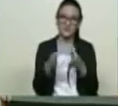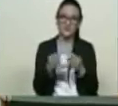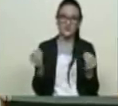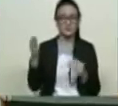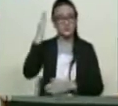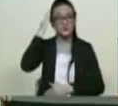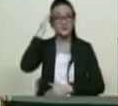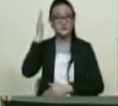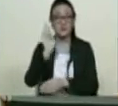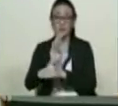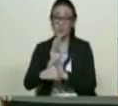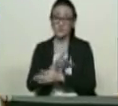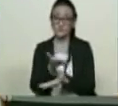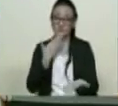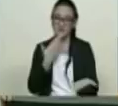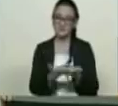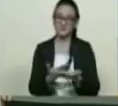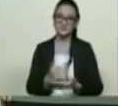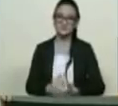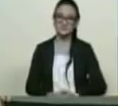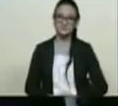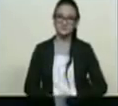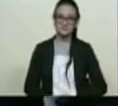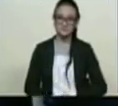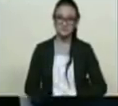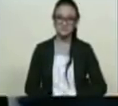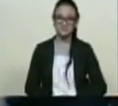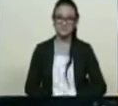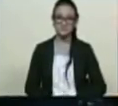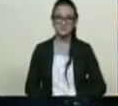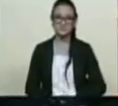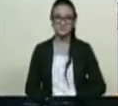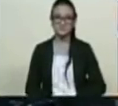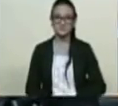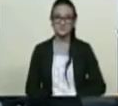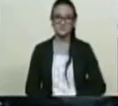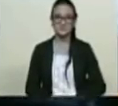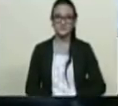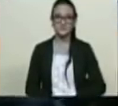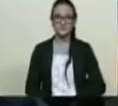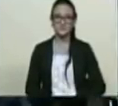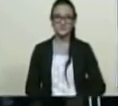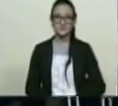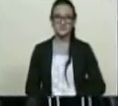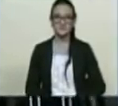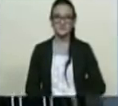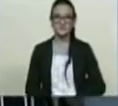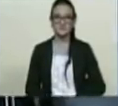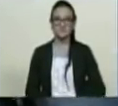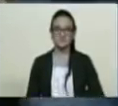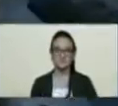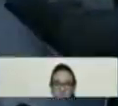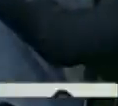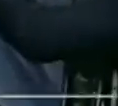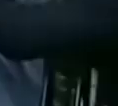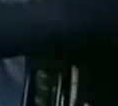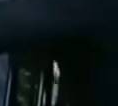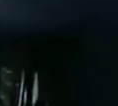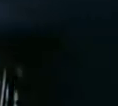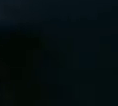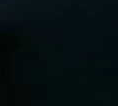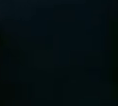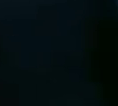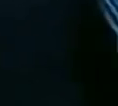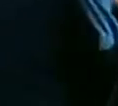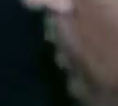saben, cuídense mucho, gracias. Agradecemos a los medios de comunicación por la cobertura. El candidato del Frente de la Patria, Nicolás Maduro,